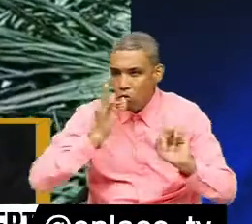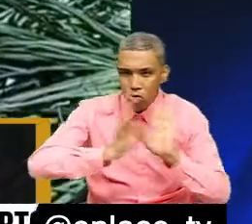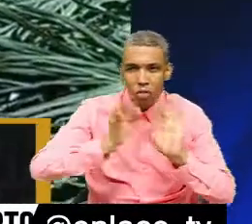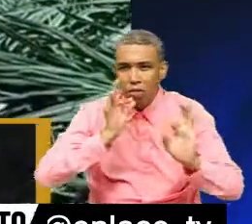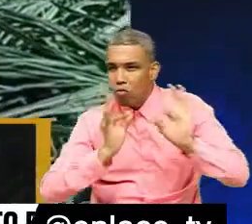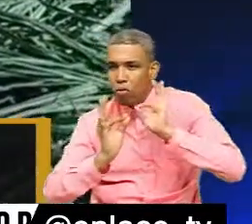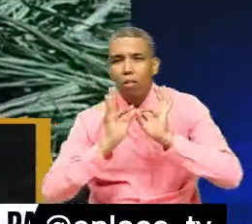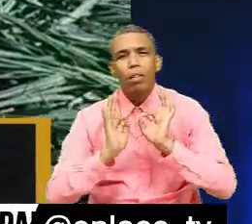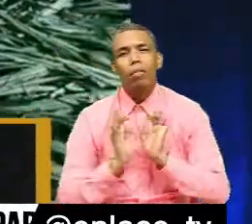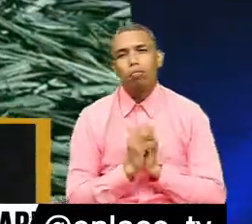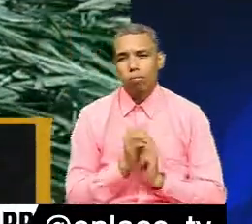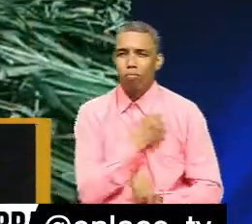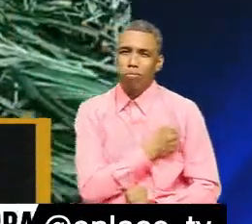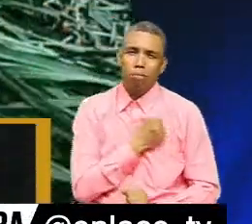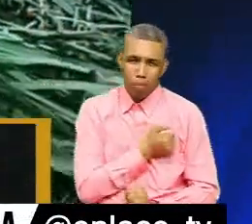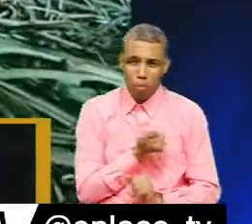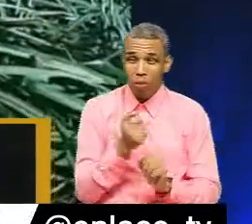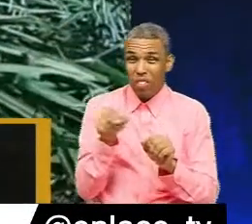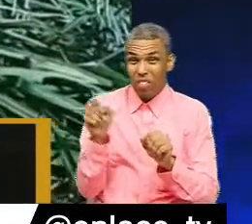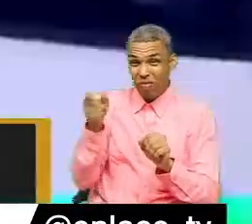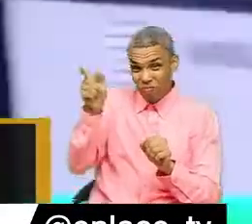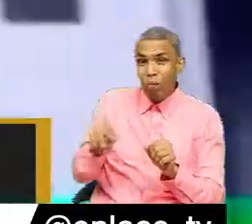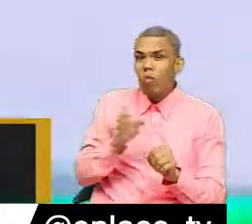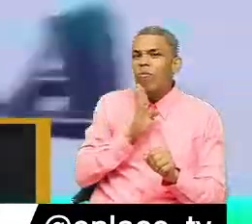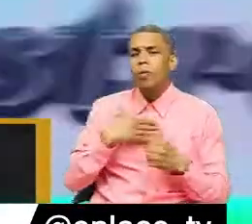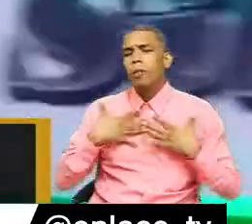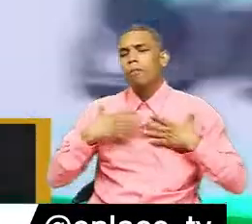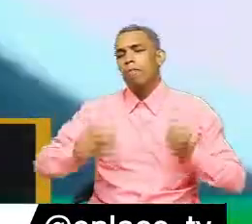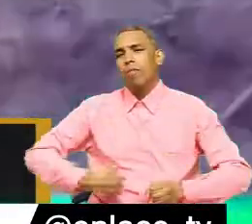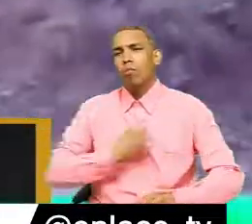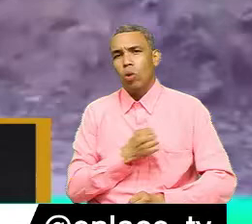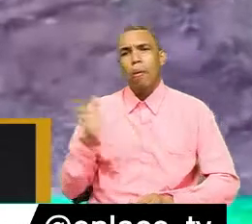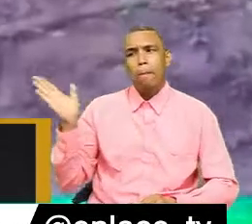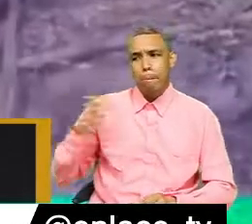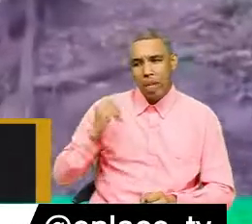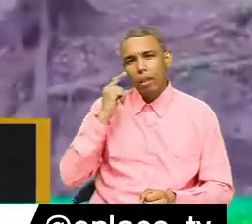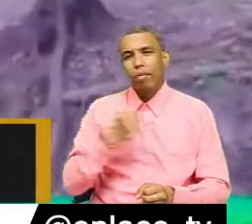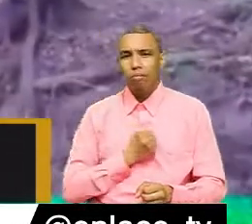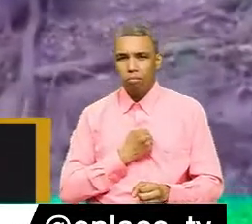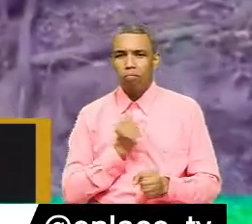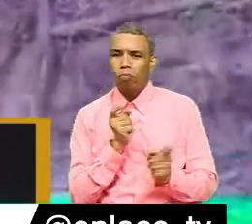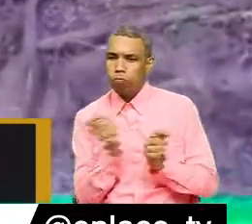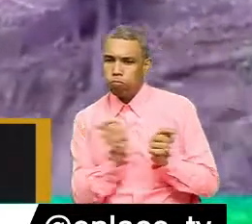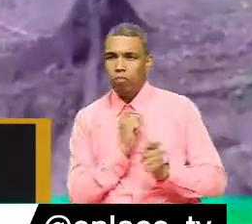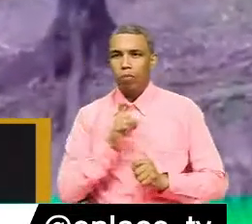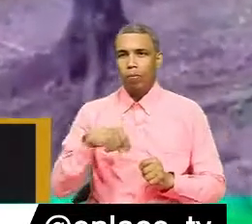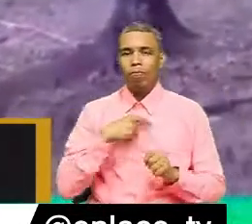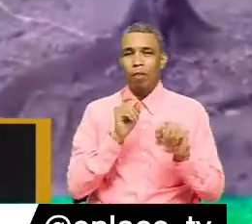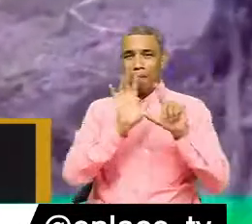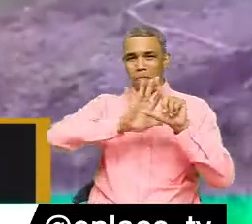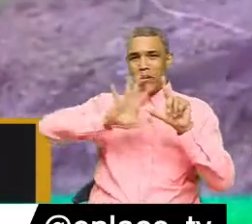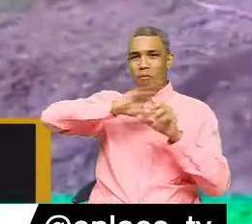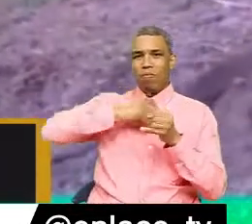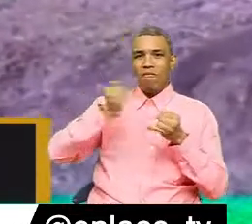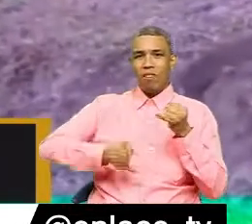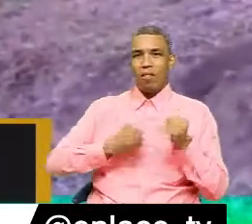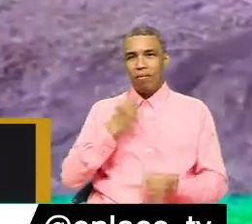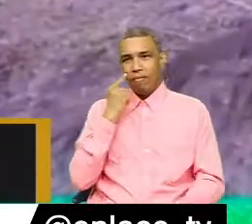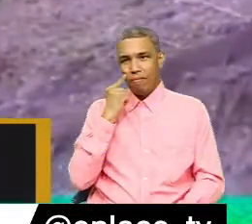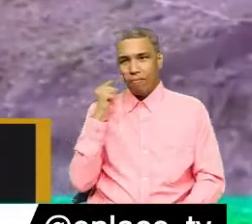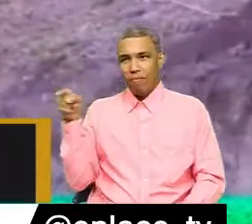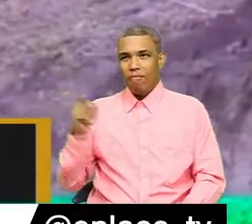que lo intervengan y así no se ponga en riesgo a la comunidad. Terminamos nuestro reportero de fin de semana con este video. y alguien